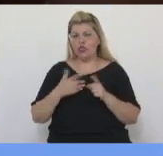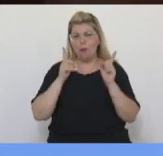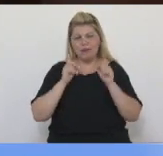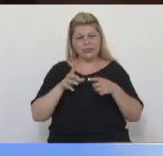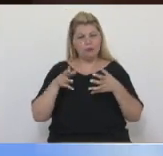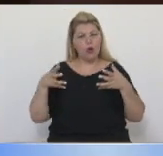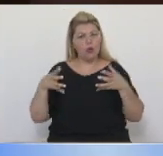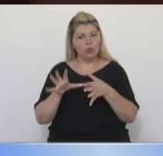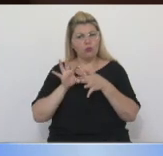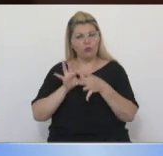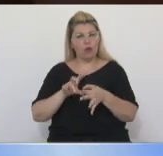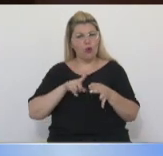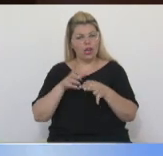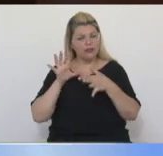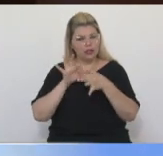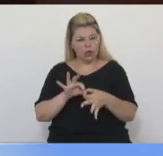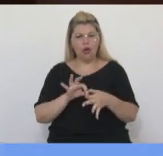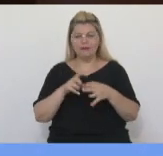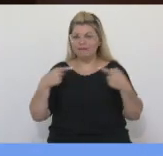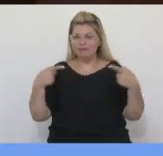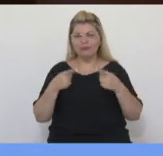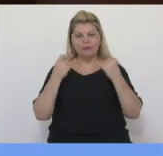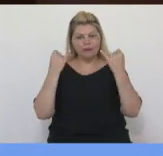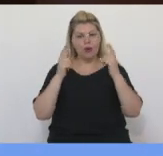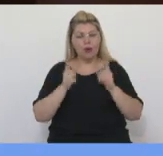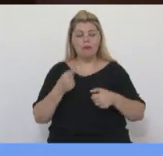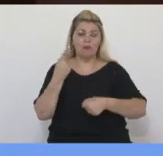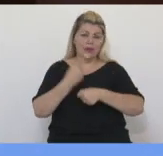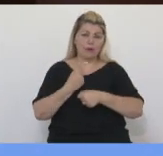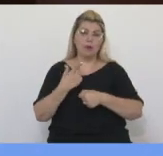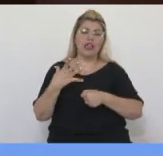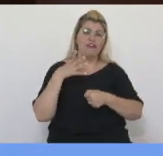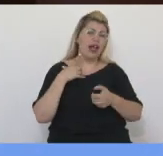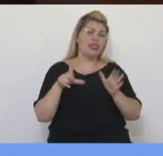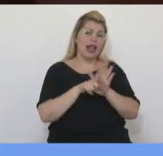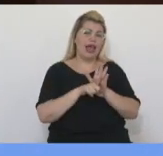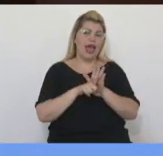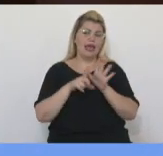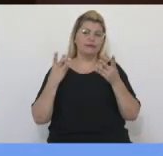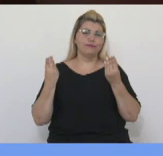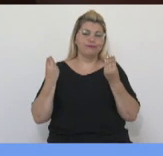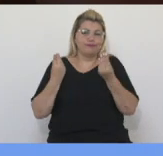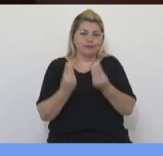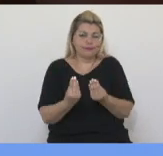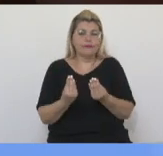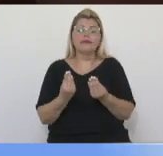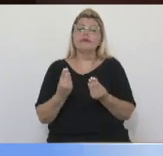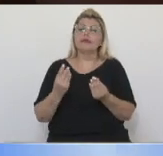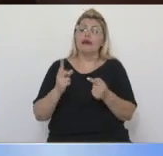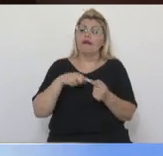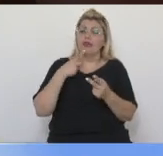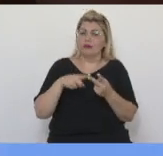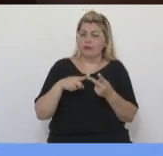primero por la falta de una ley de coparticipación y luego de